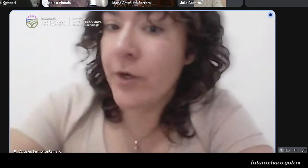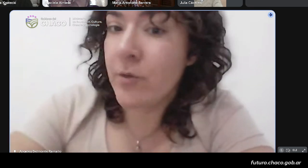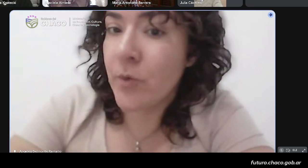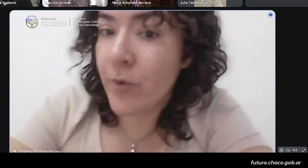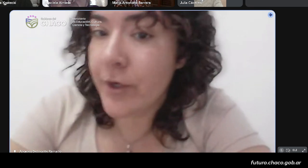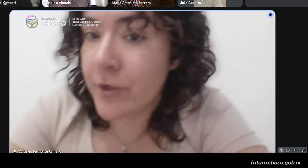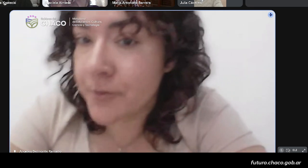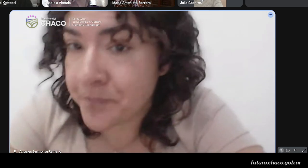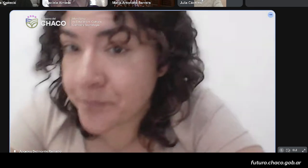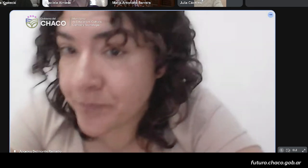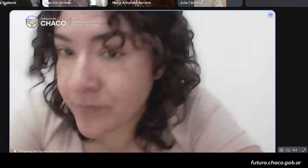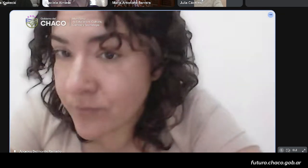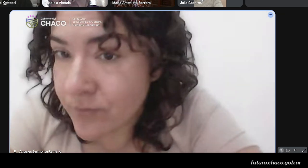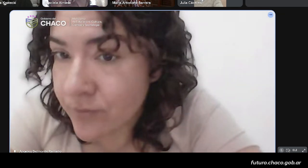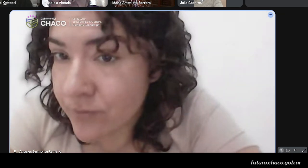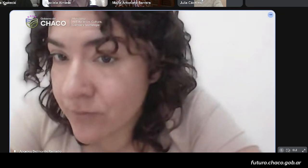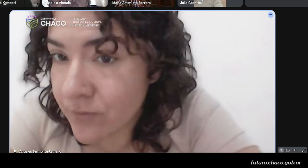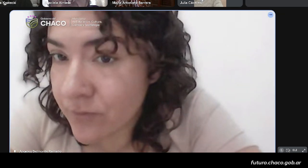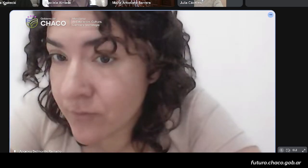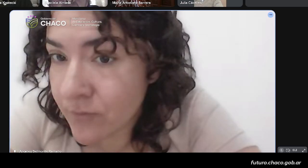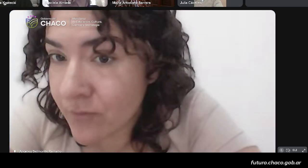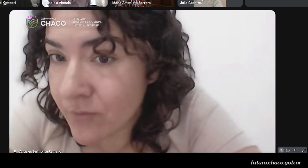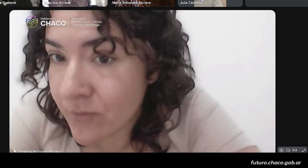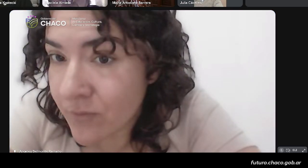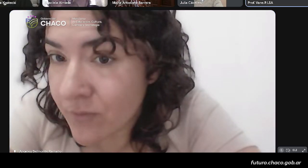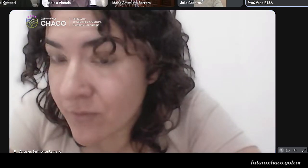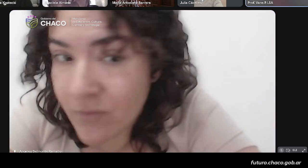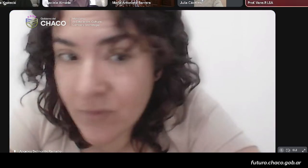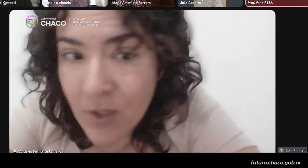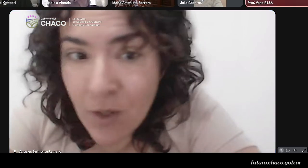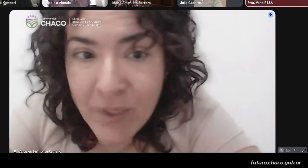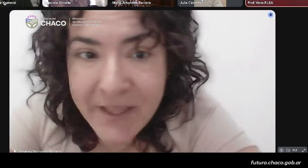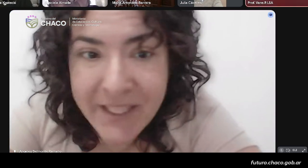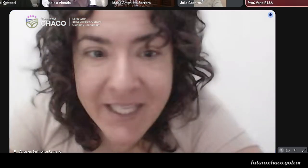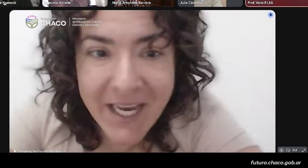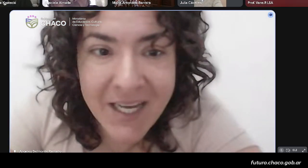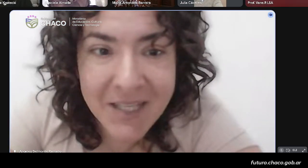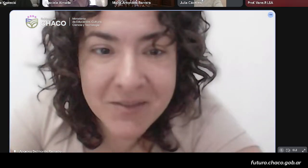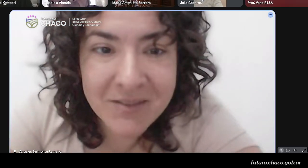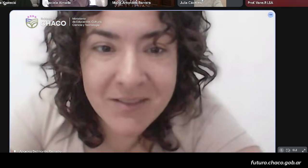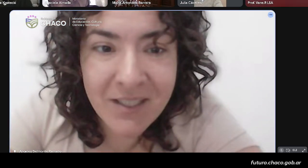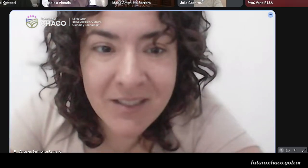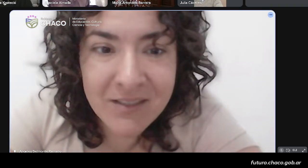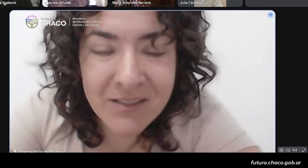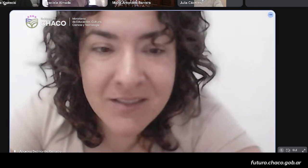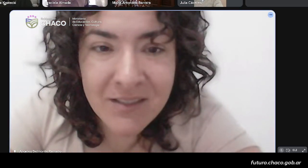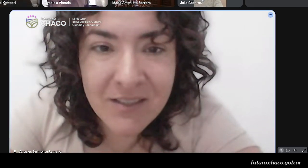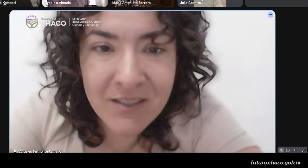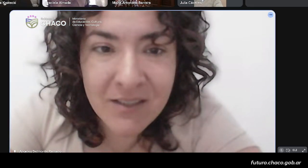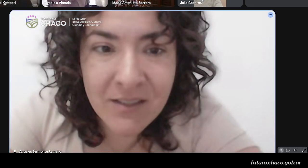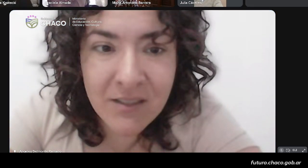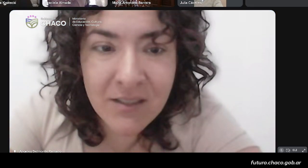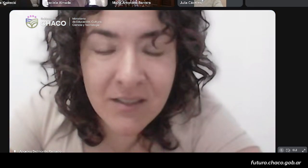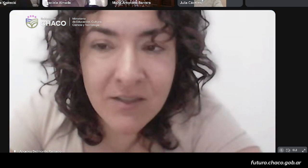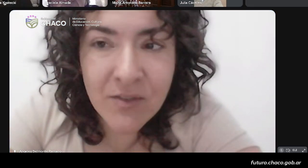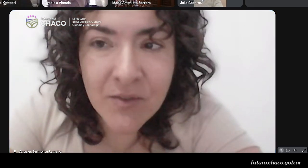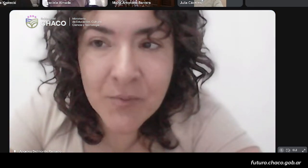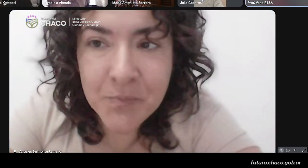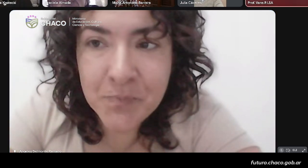Muy bueno, muy bueno. Buen día para todos. Buen día. En el